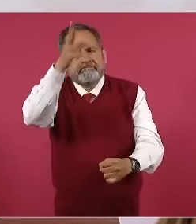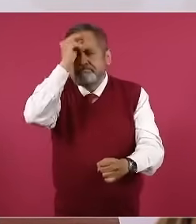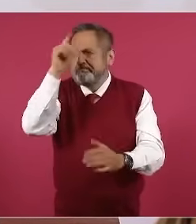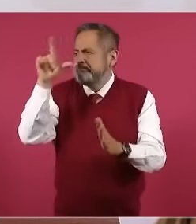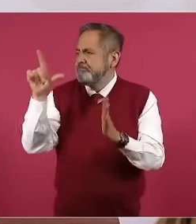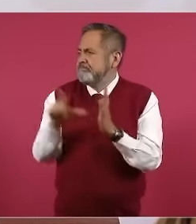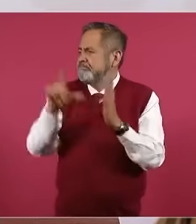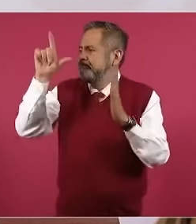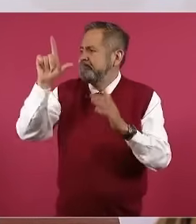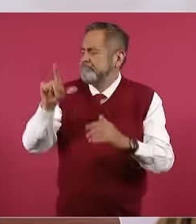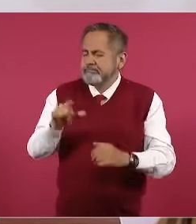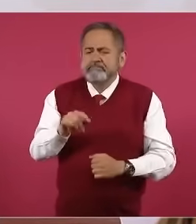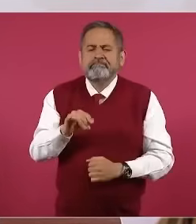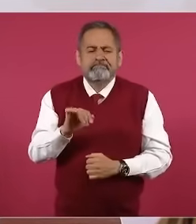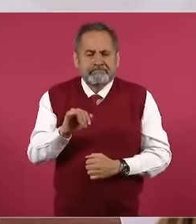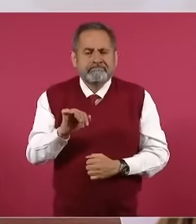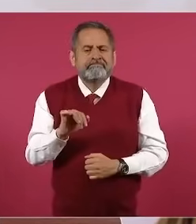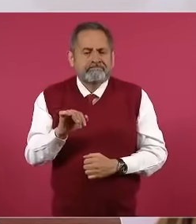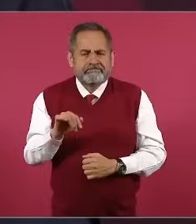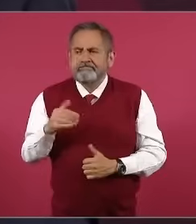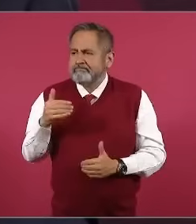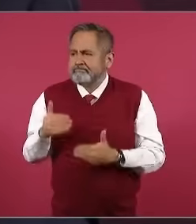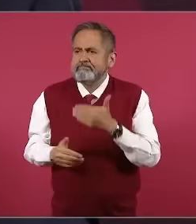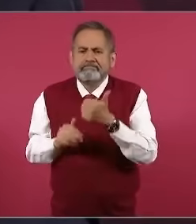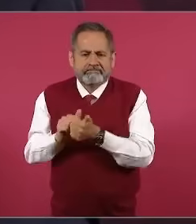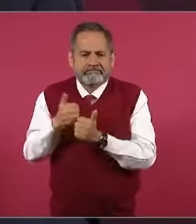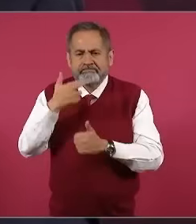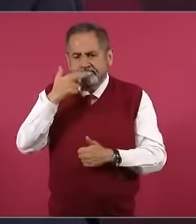pero se va avanzando.